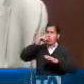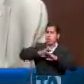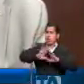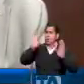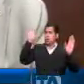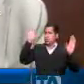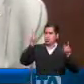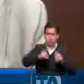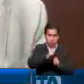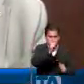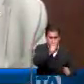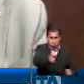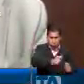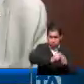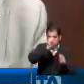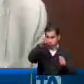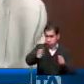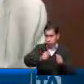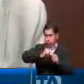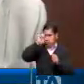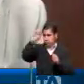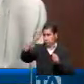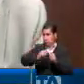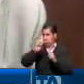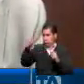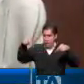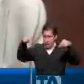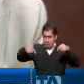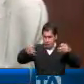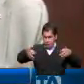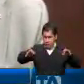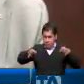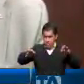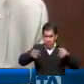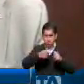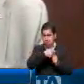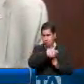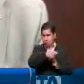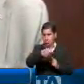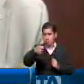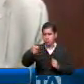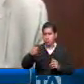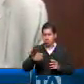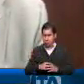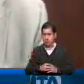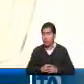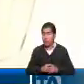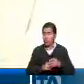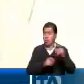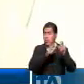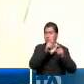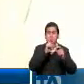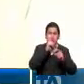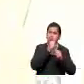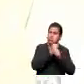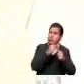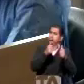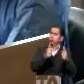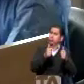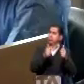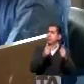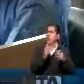ocasión, a entregarse durante el presente mes de febrero a aquellos trabajadores. Pero ha